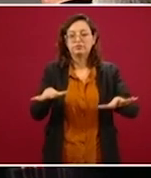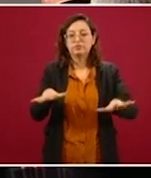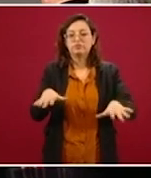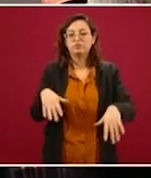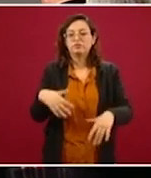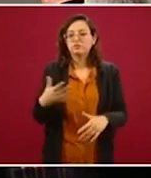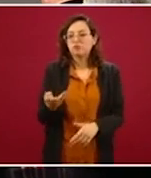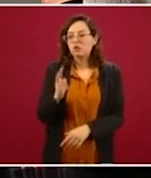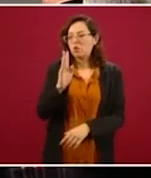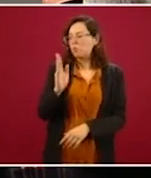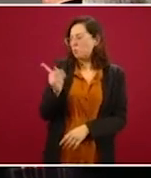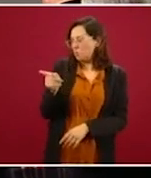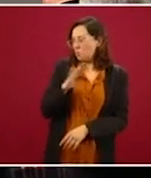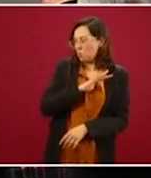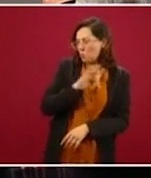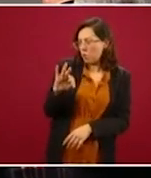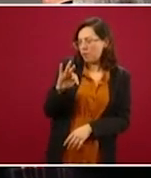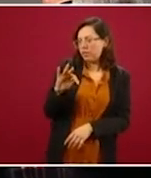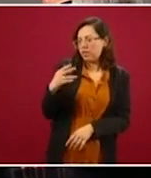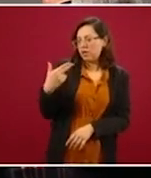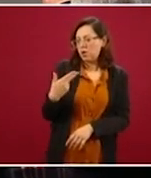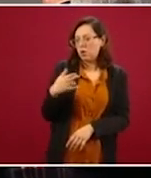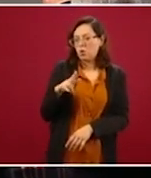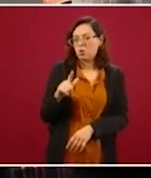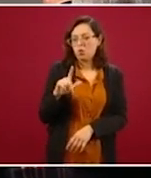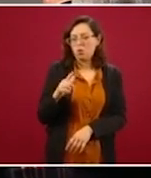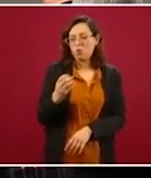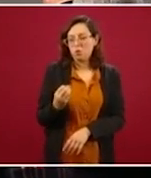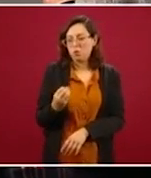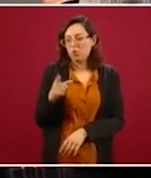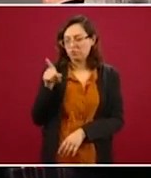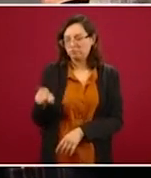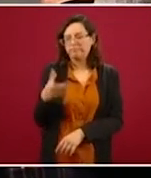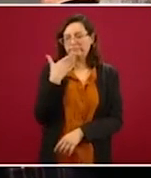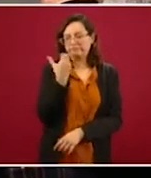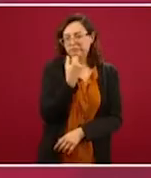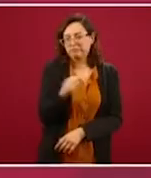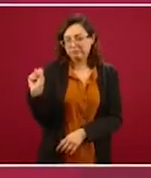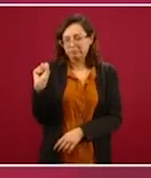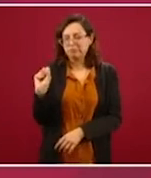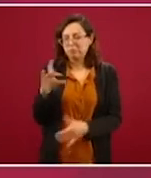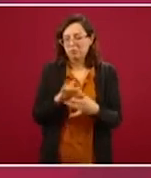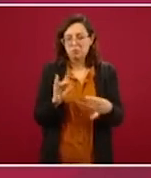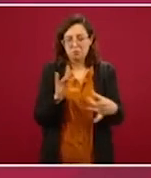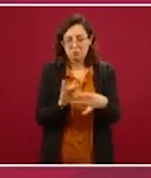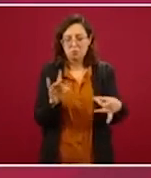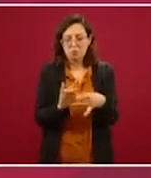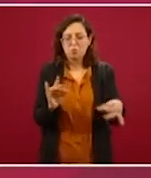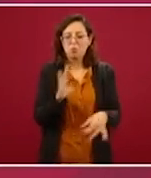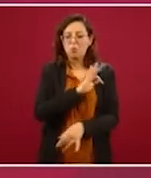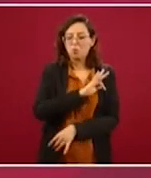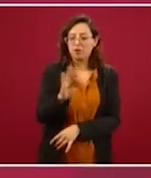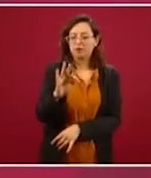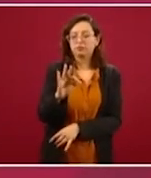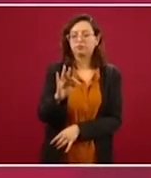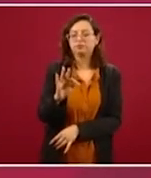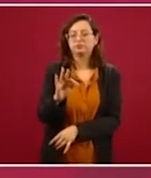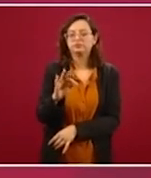Hugo López Gatell, que es especialista, y también